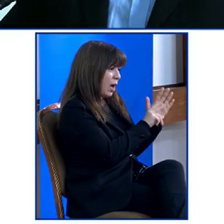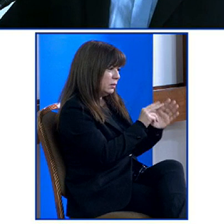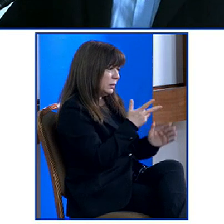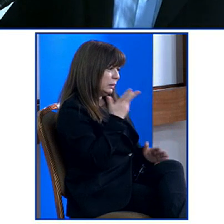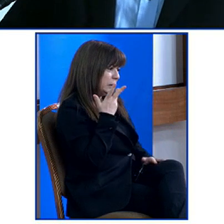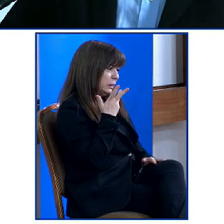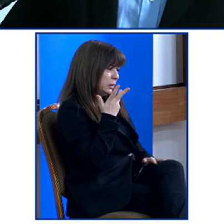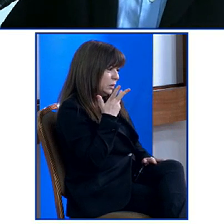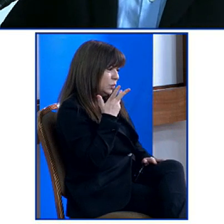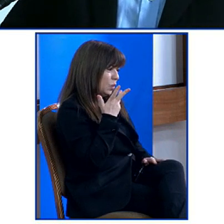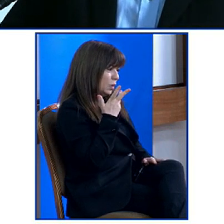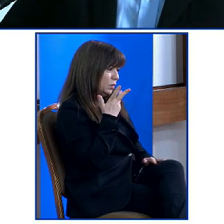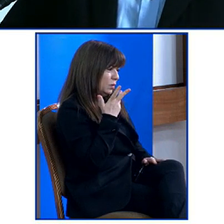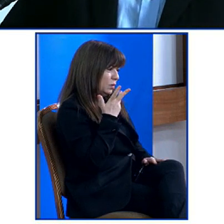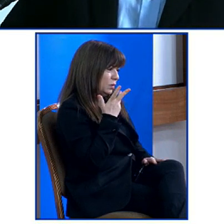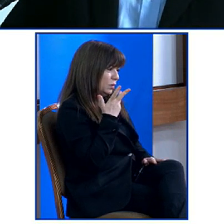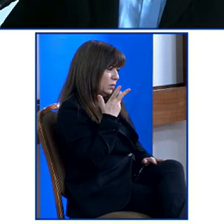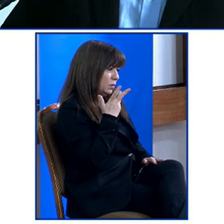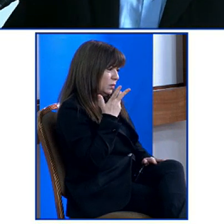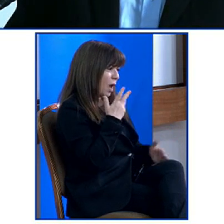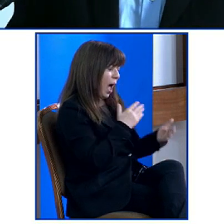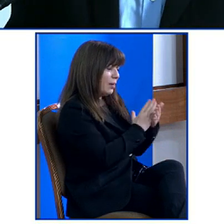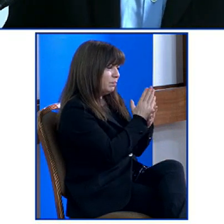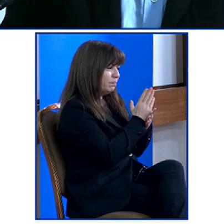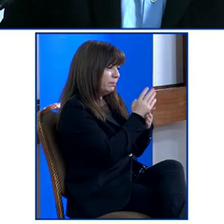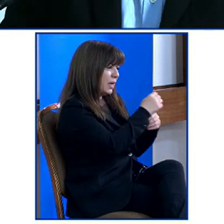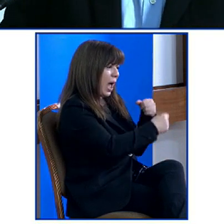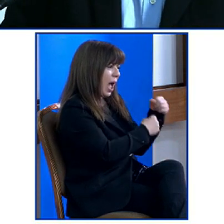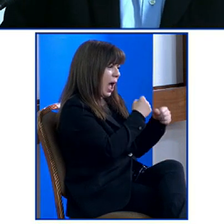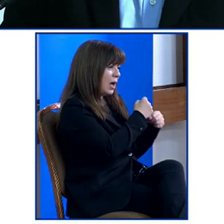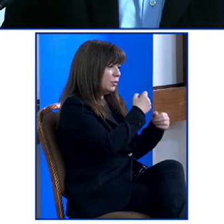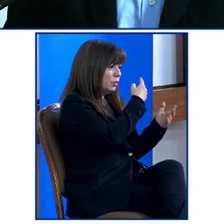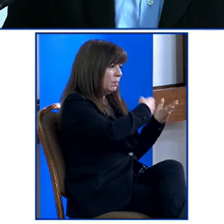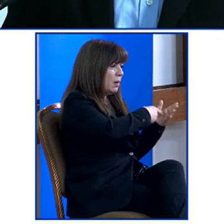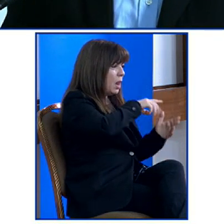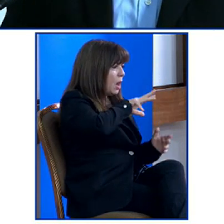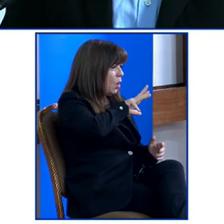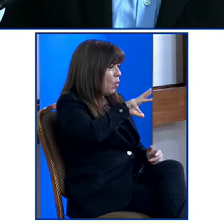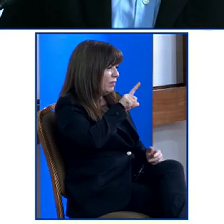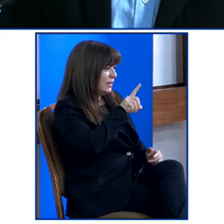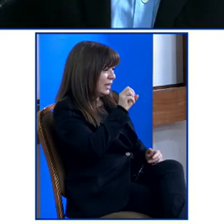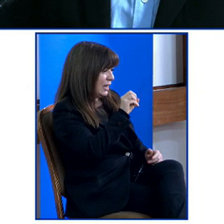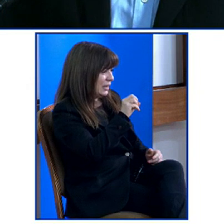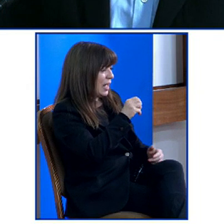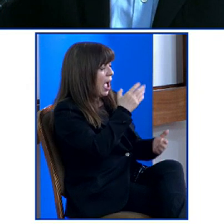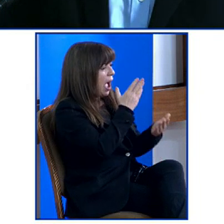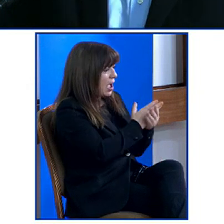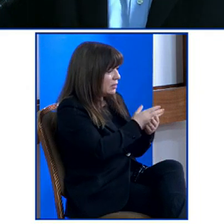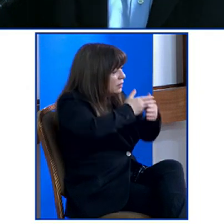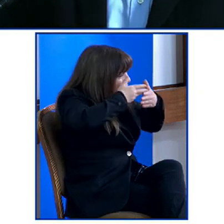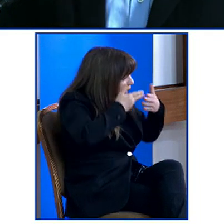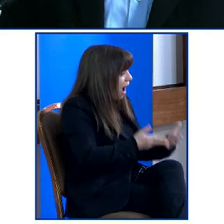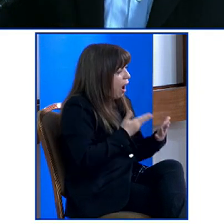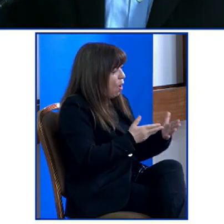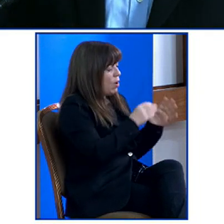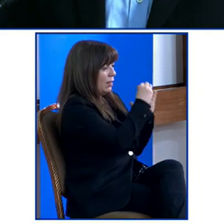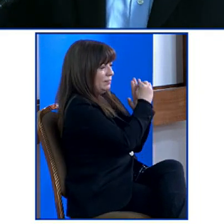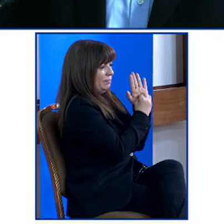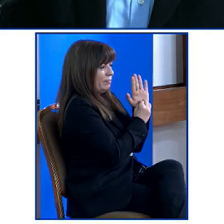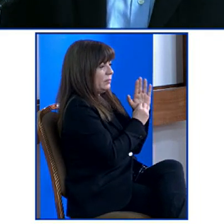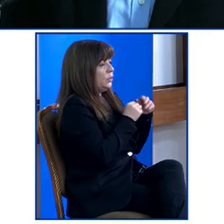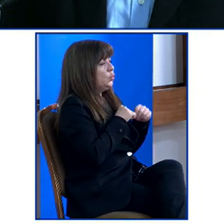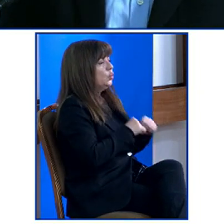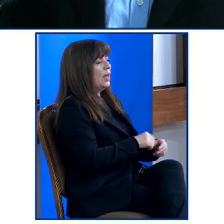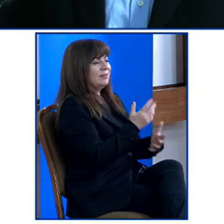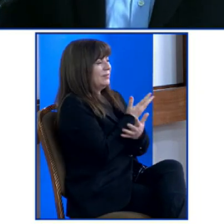antiguos, a partir de los años 70, hasta datos más actuales, justo durante la pandemia de